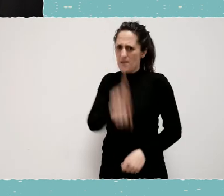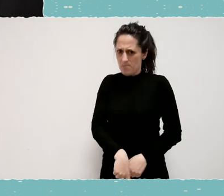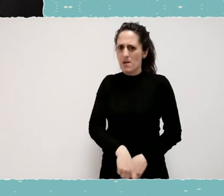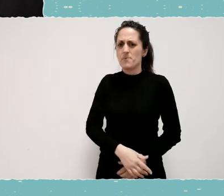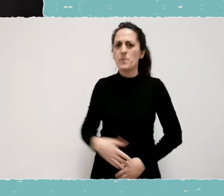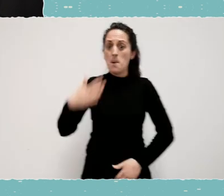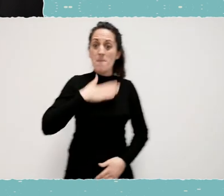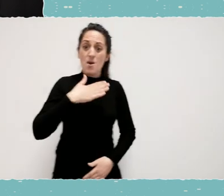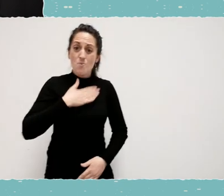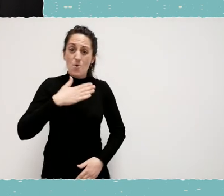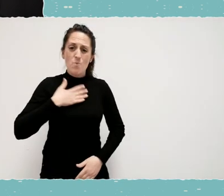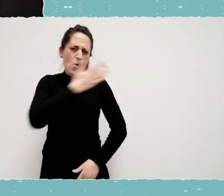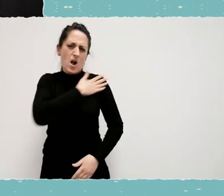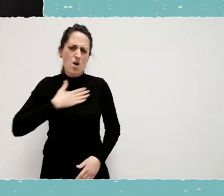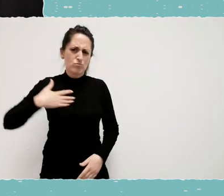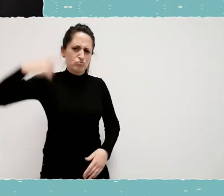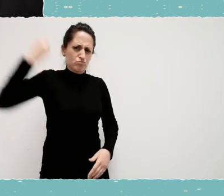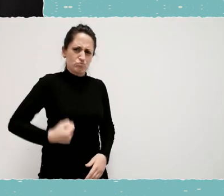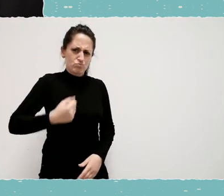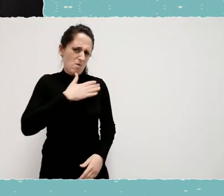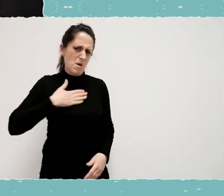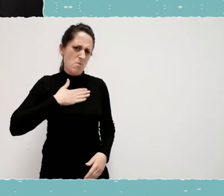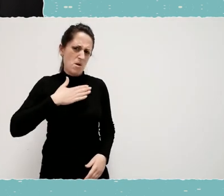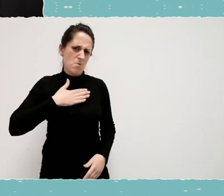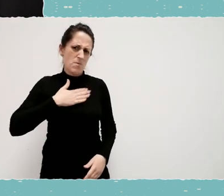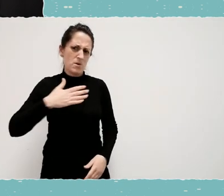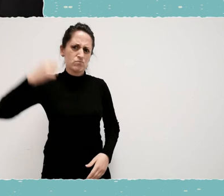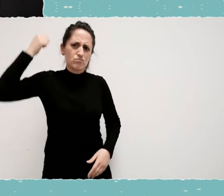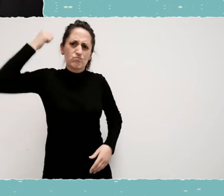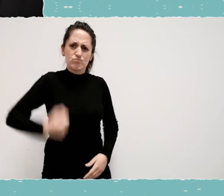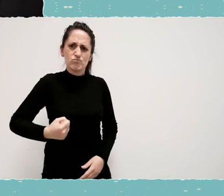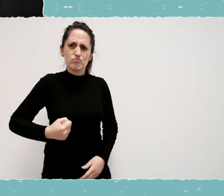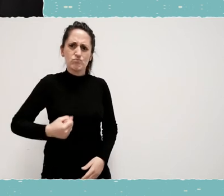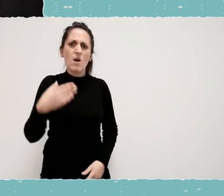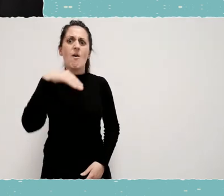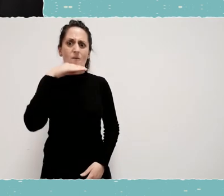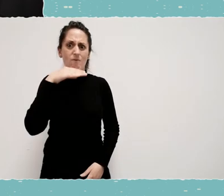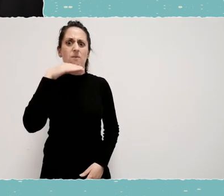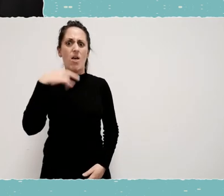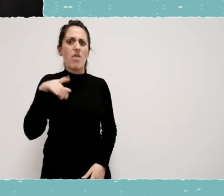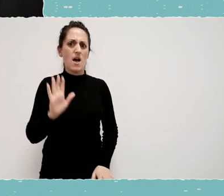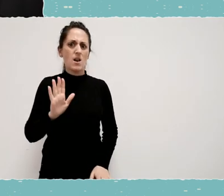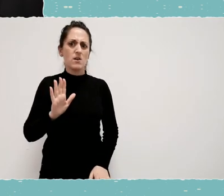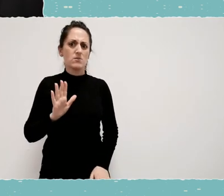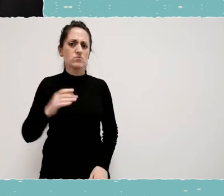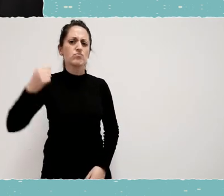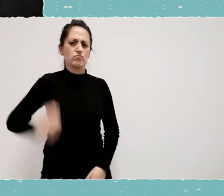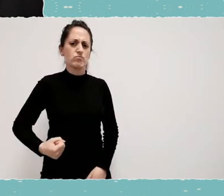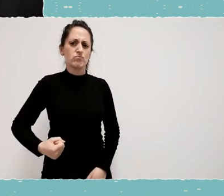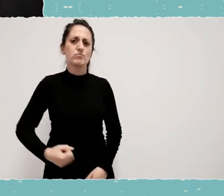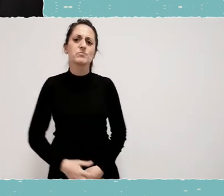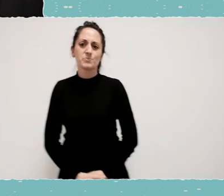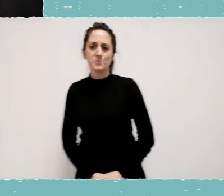final teremos. Meu, meu, meu, meu, o caro, o caro, esto caro, esto eso no me gusta. Ponme enfadar.